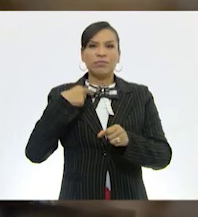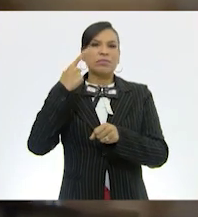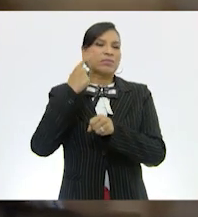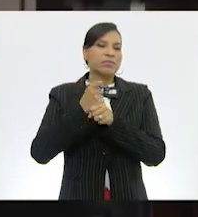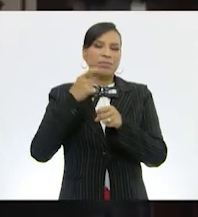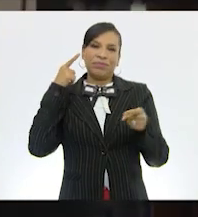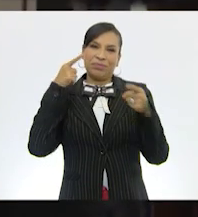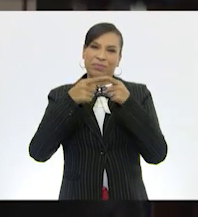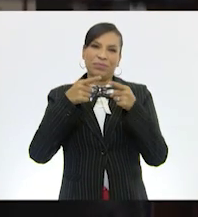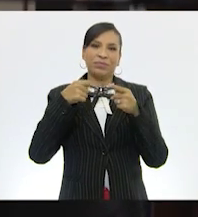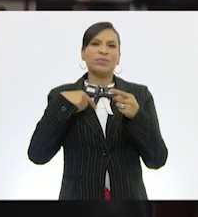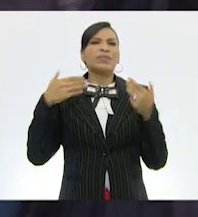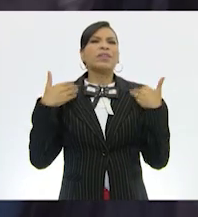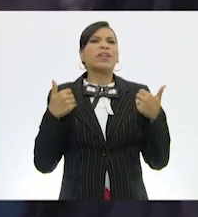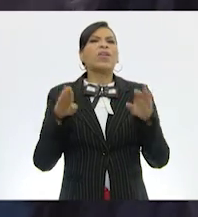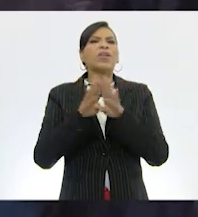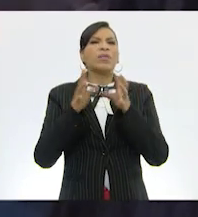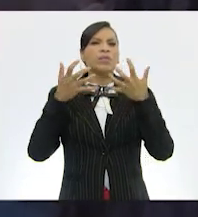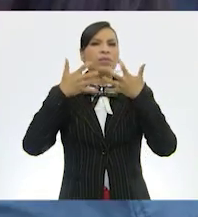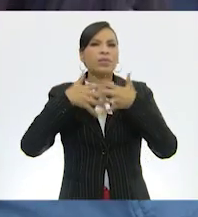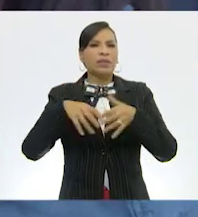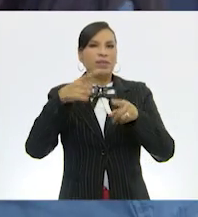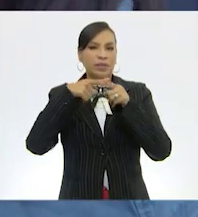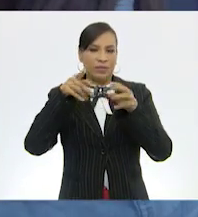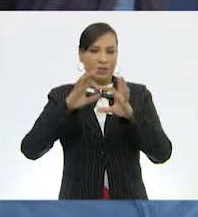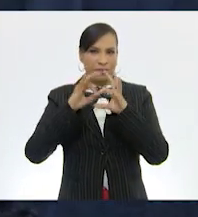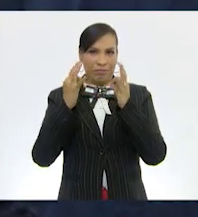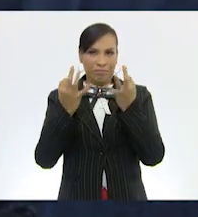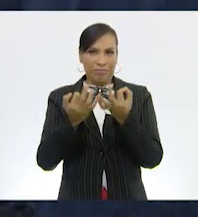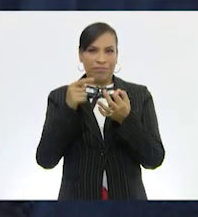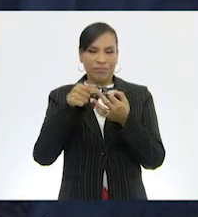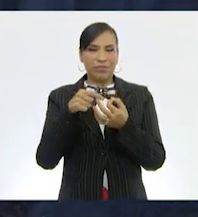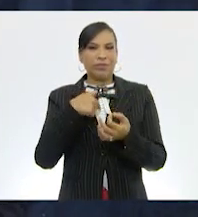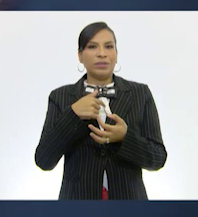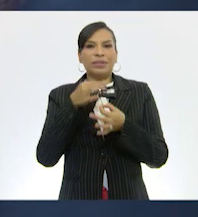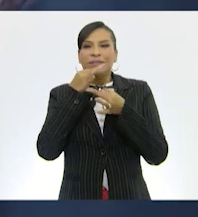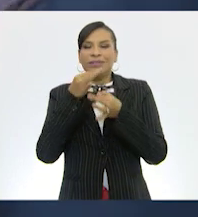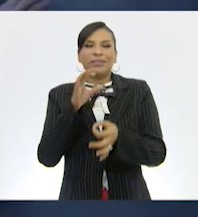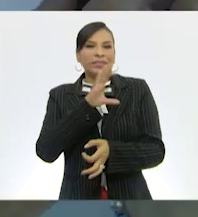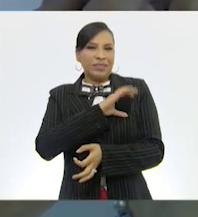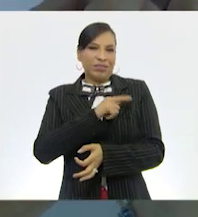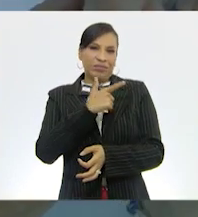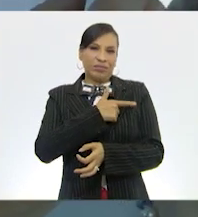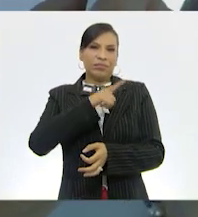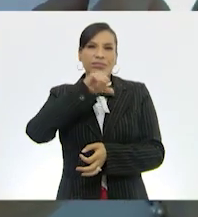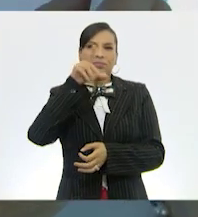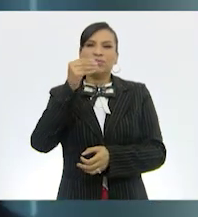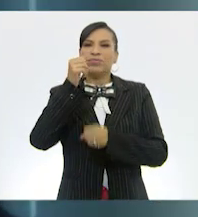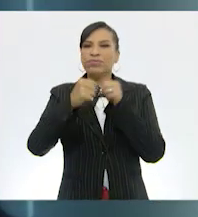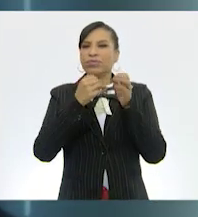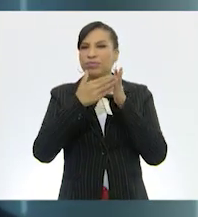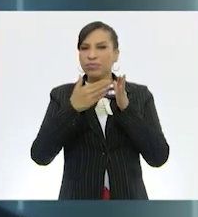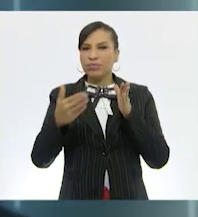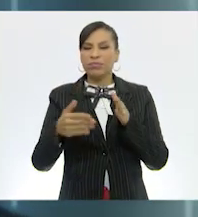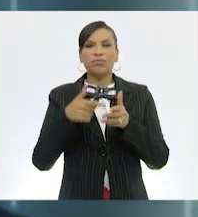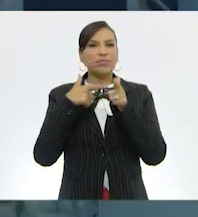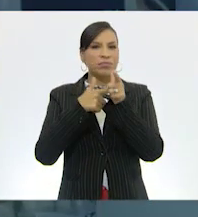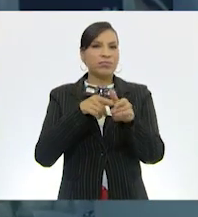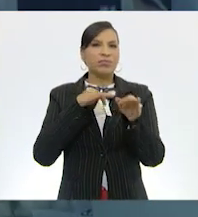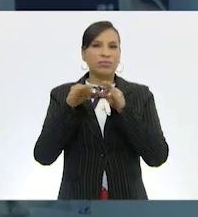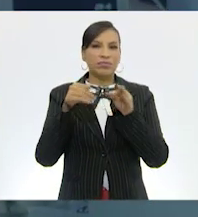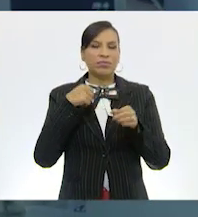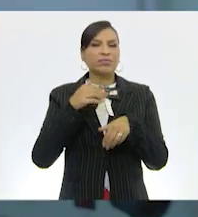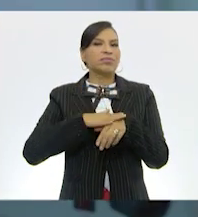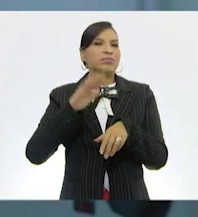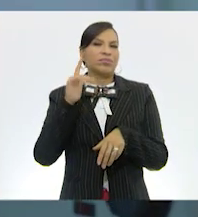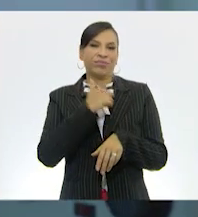reto y entender cómo funcionaba nuestra Tierra se convirtió en mi pasión. Después de muchos años, sigo trabajando en lo